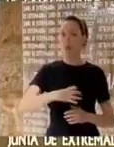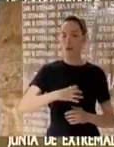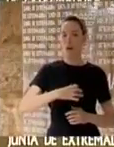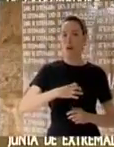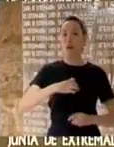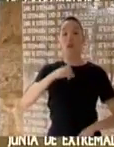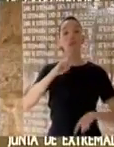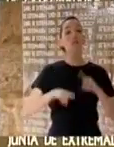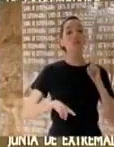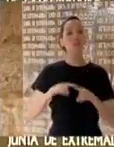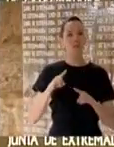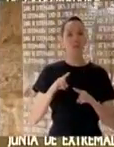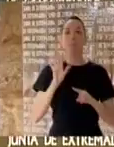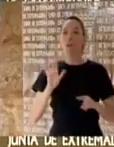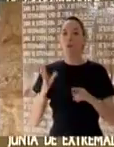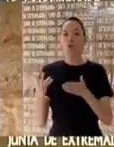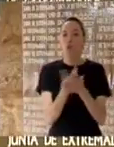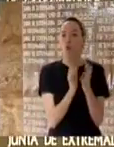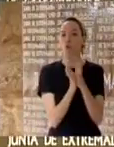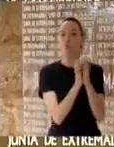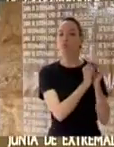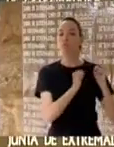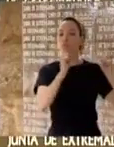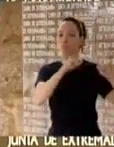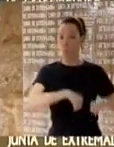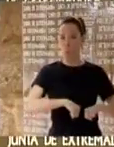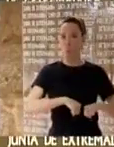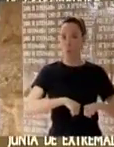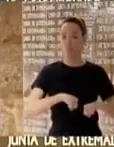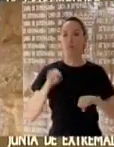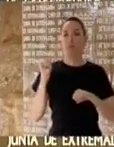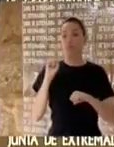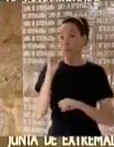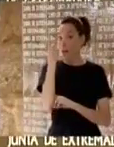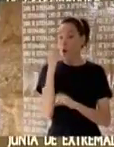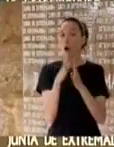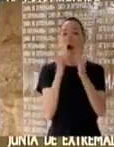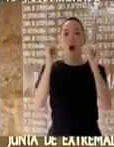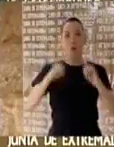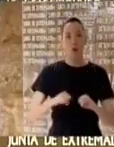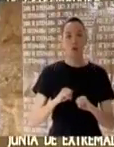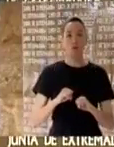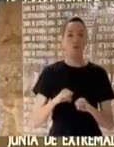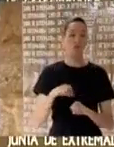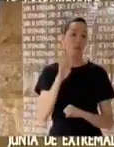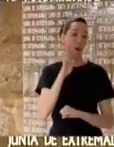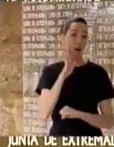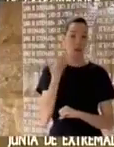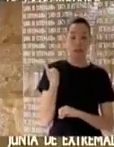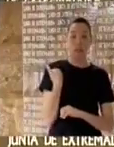proporcional y pactada. Y este es el primero de los acuerdos que alcanzamos el presidente del